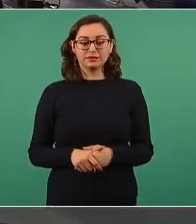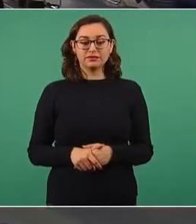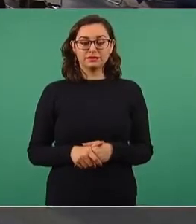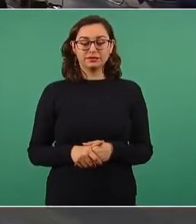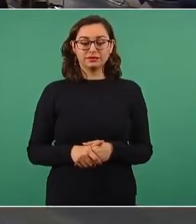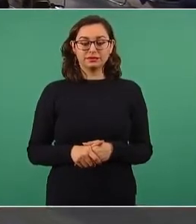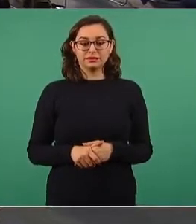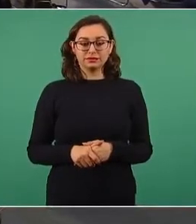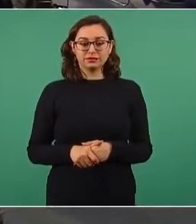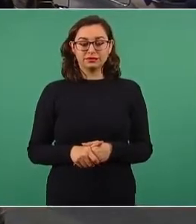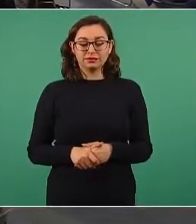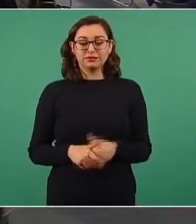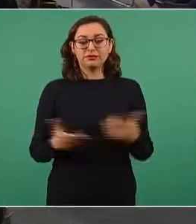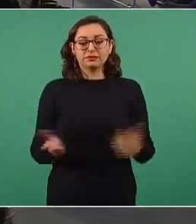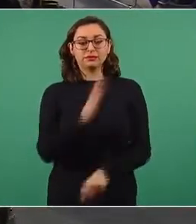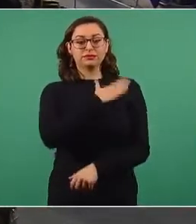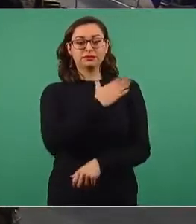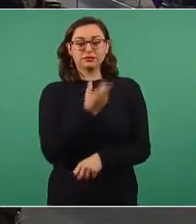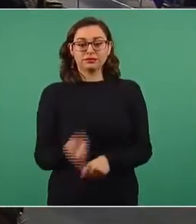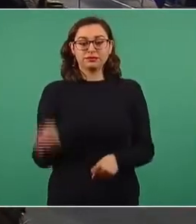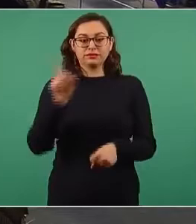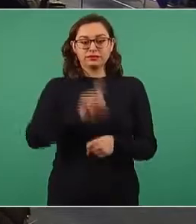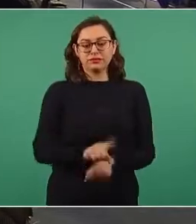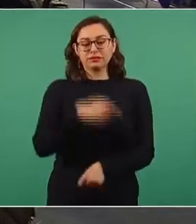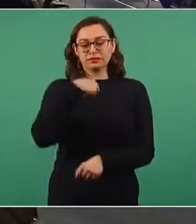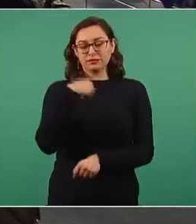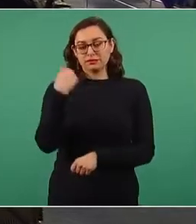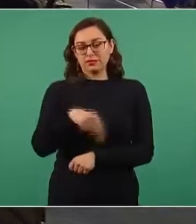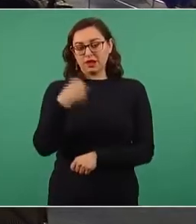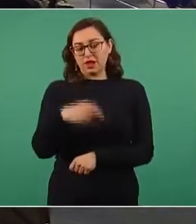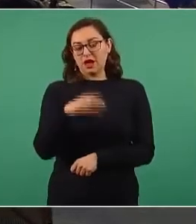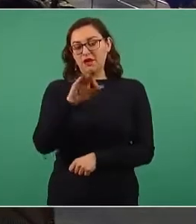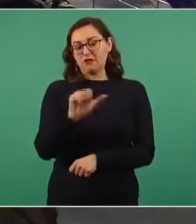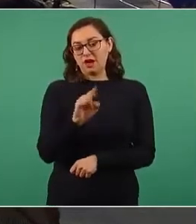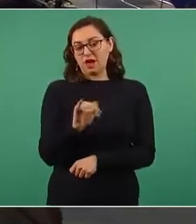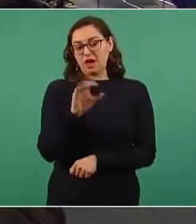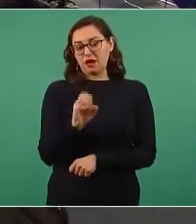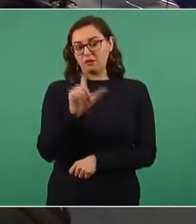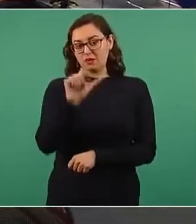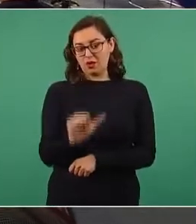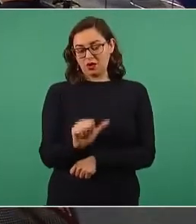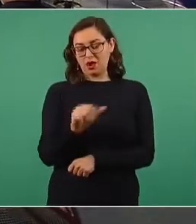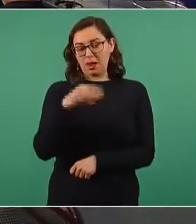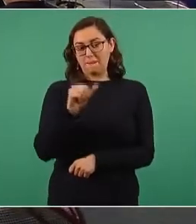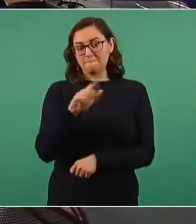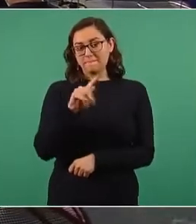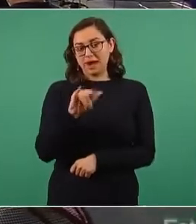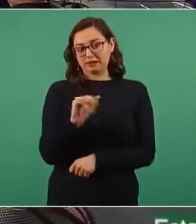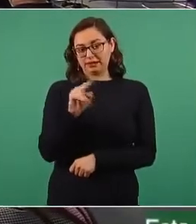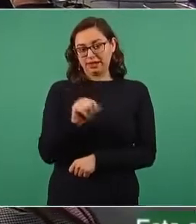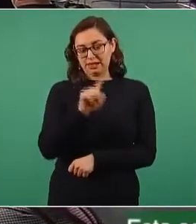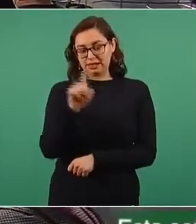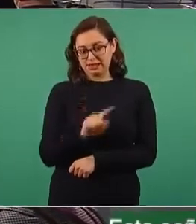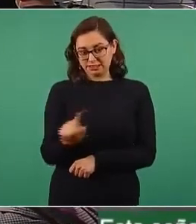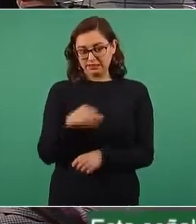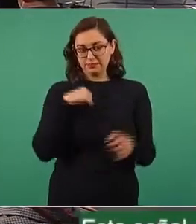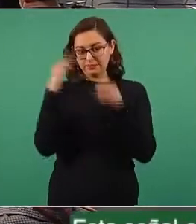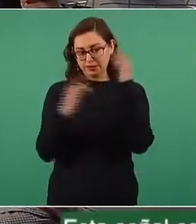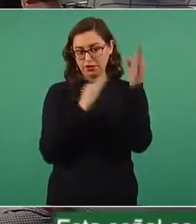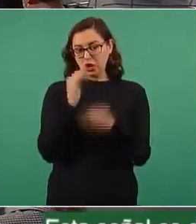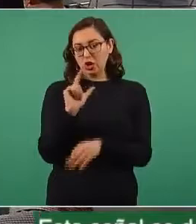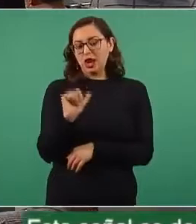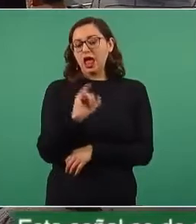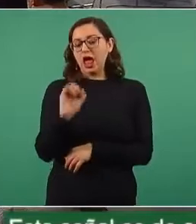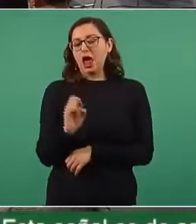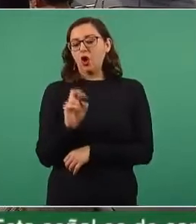Buenos días, Fabiola Martínez de La Jornada. Canciller, en esta misión mundial en contra de la corrupción